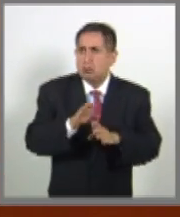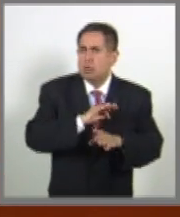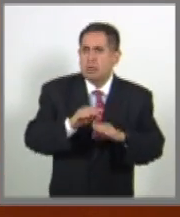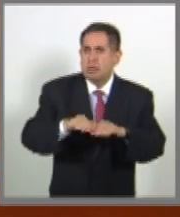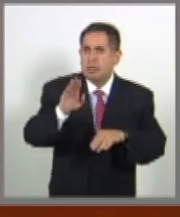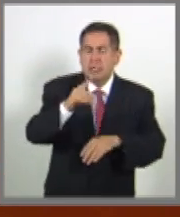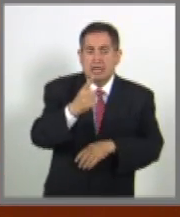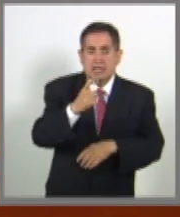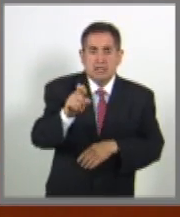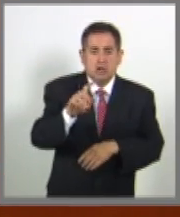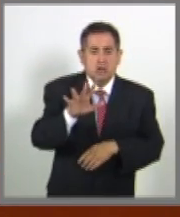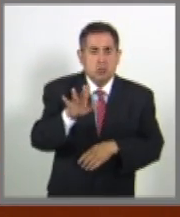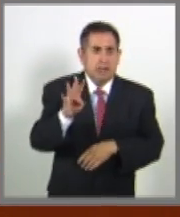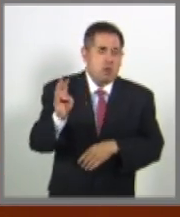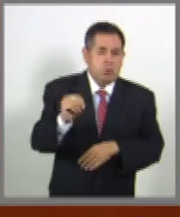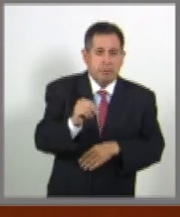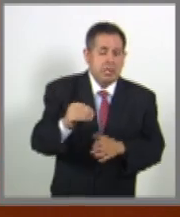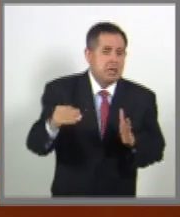de